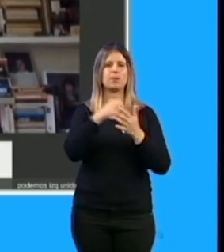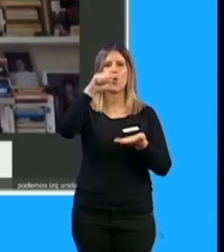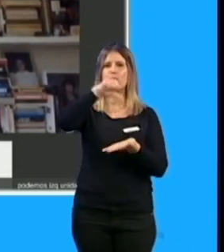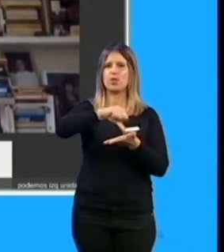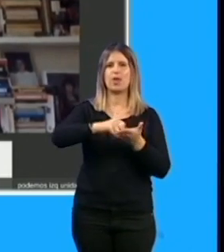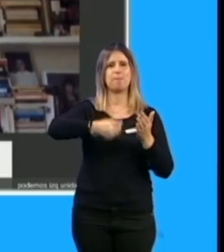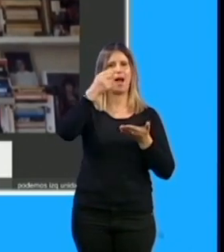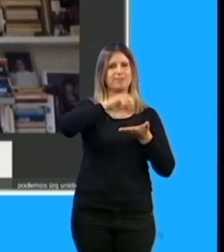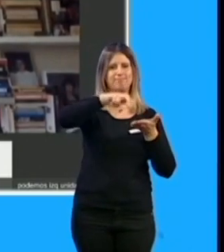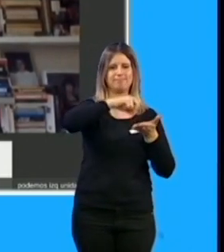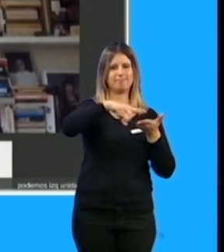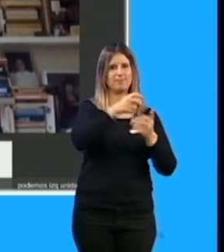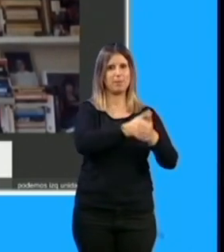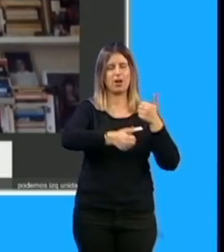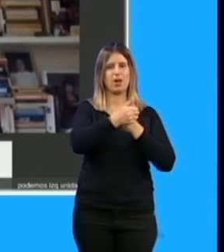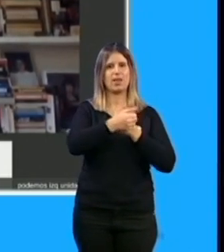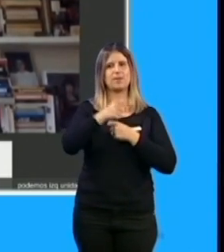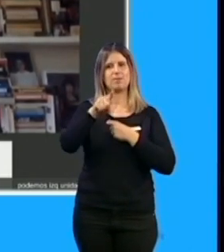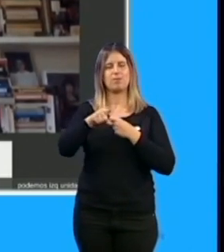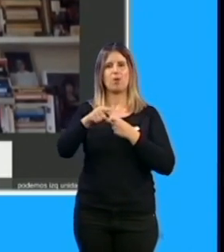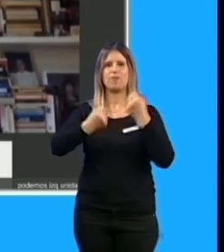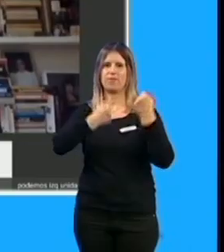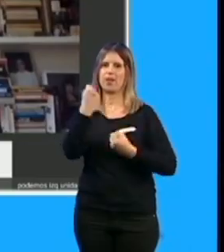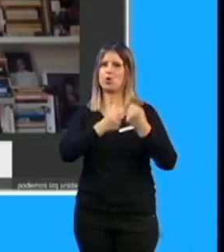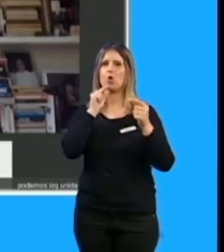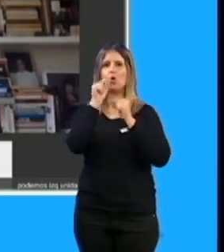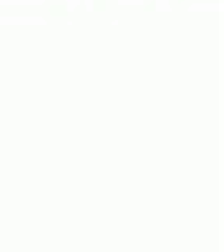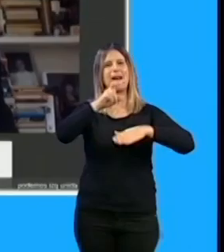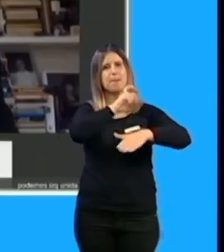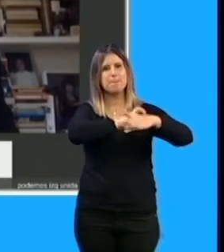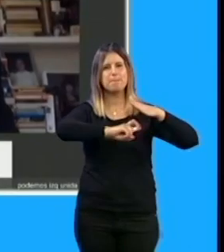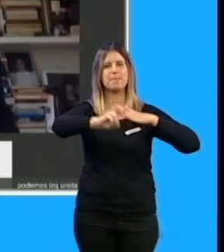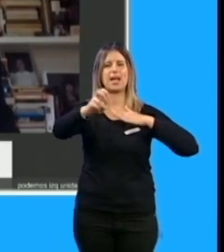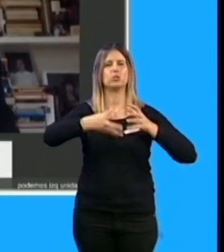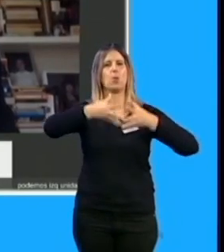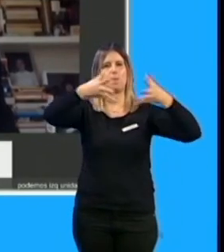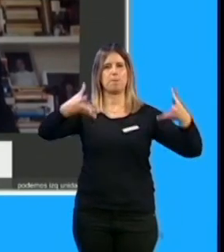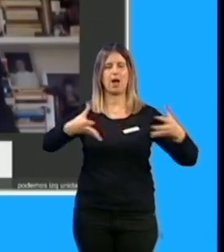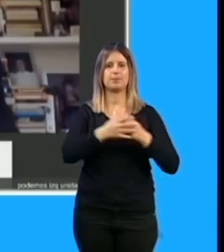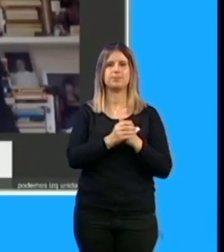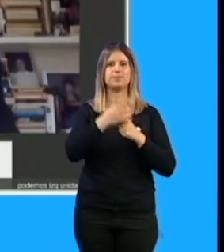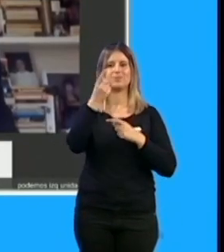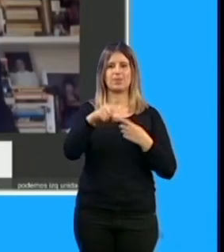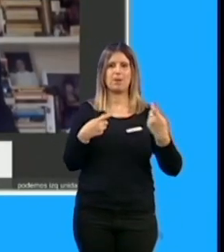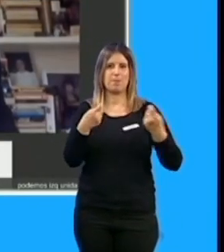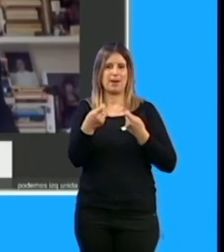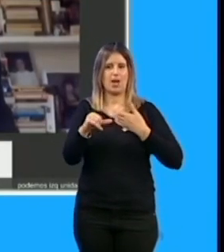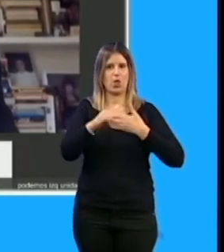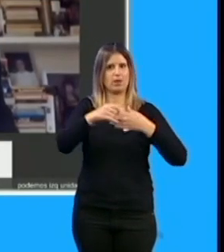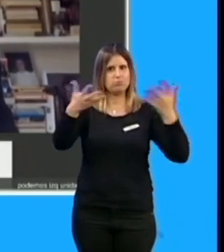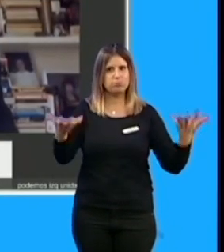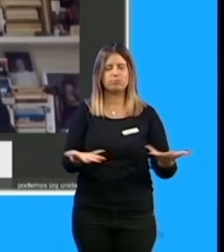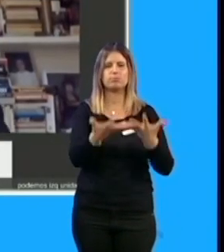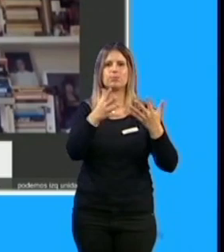el tráfico y apuesten por vehículos poco o nada contaminantes en la flota municipal. Promocionen los mercados de cercanía en un mundo en el que